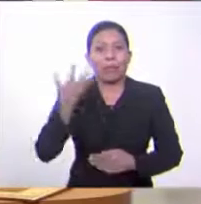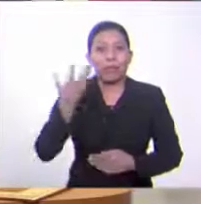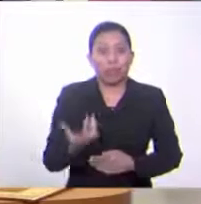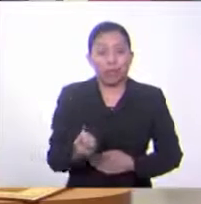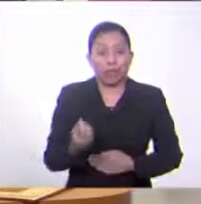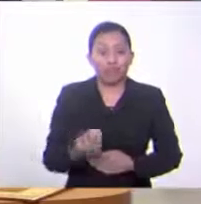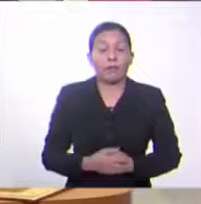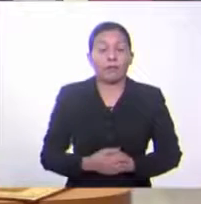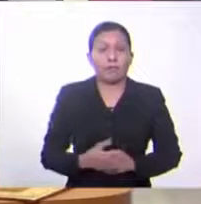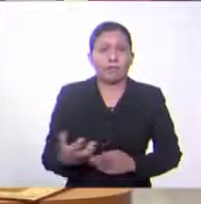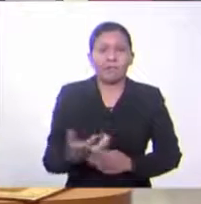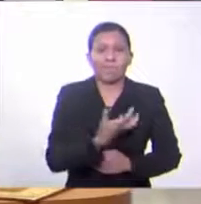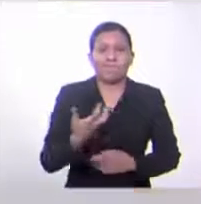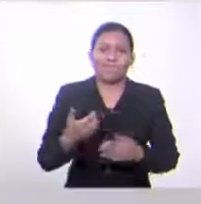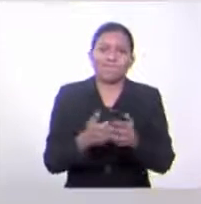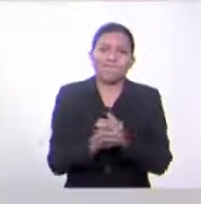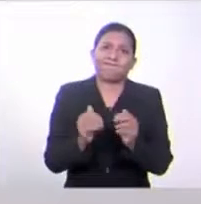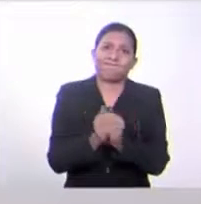nuestro problema inicial